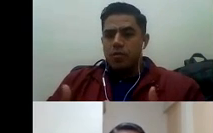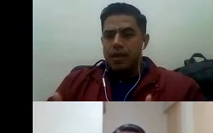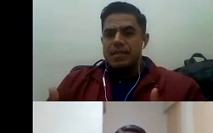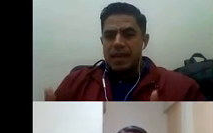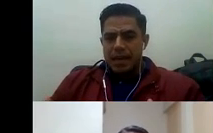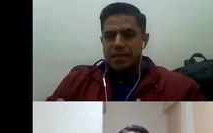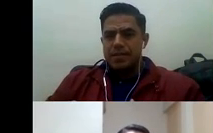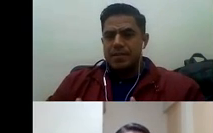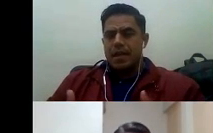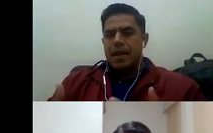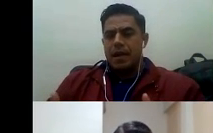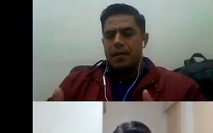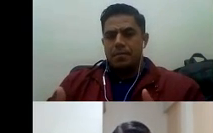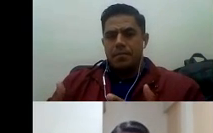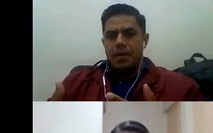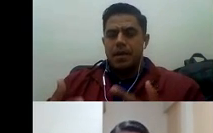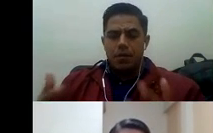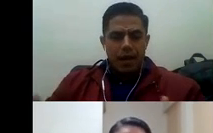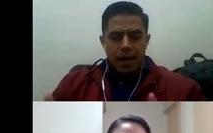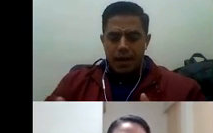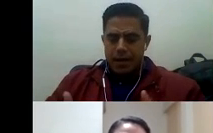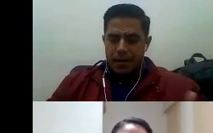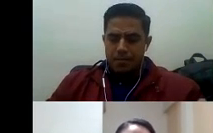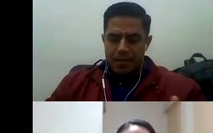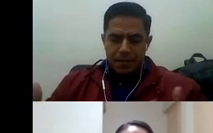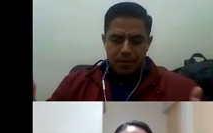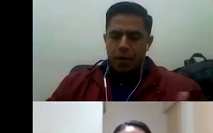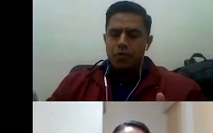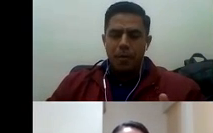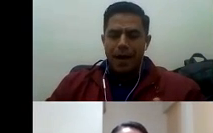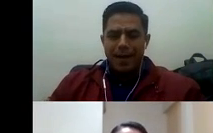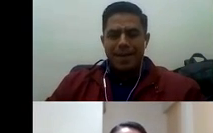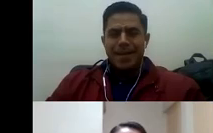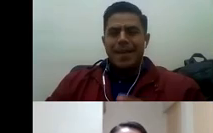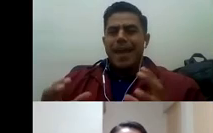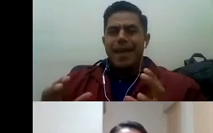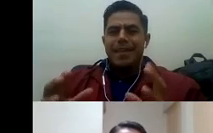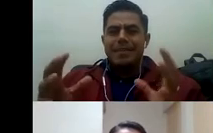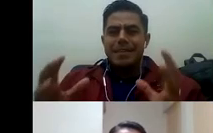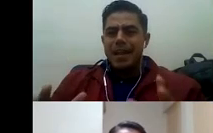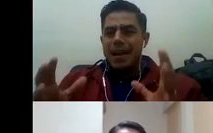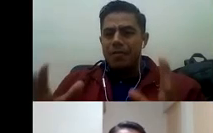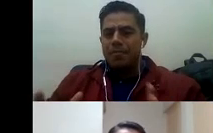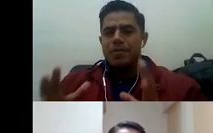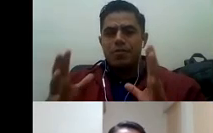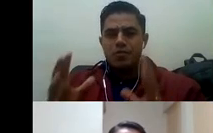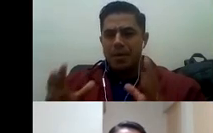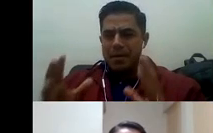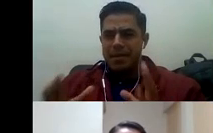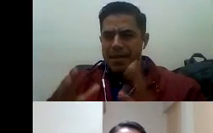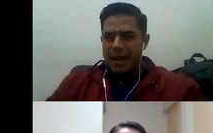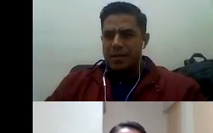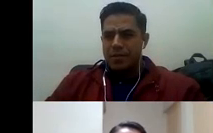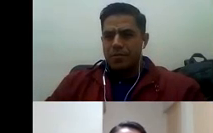muy exigentes y creo que la empresa pues aguantó vara en hacer el formato